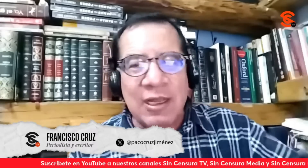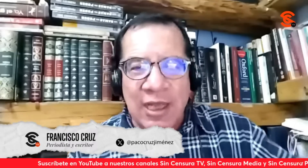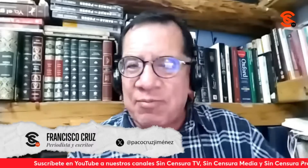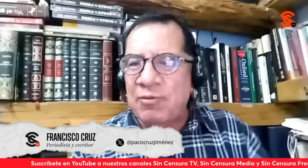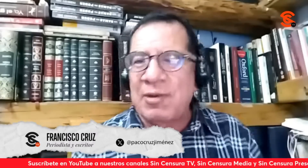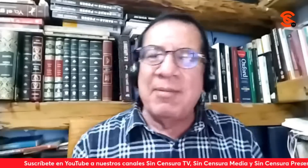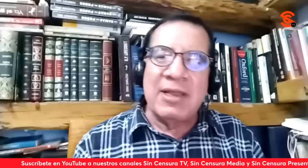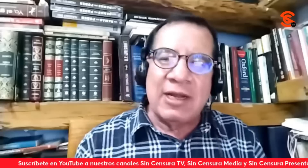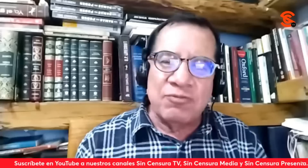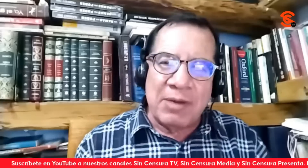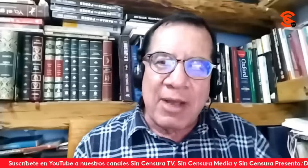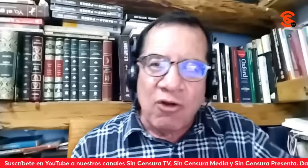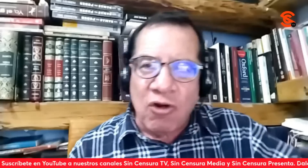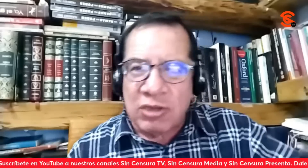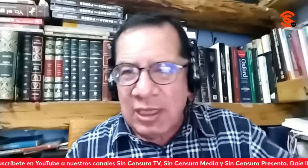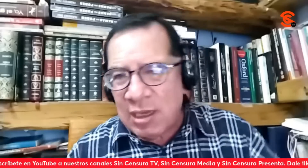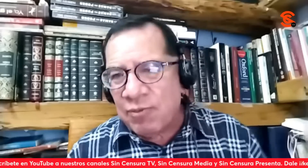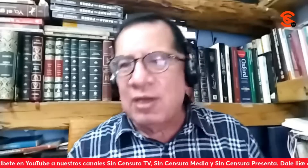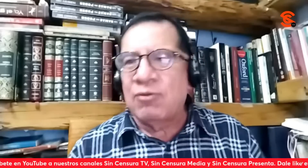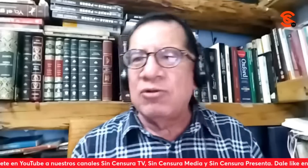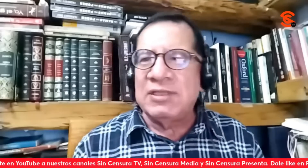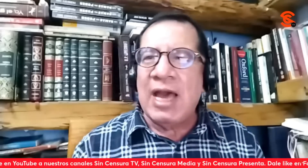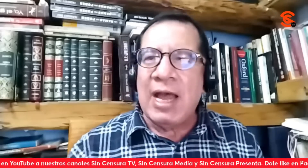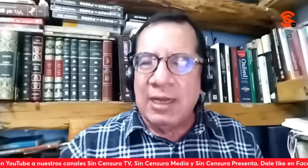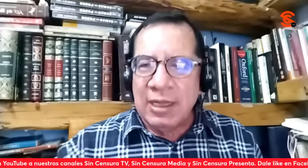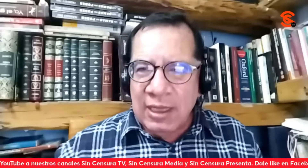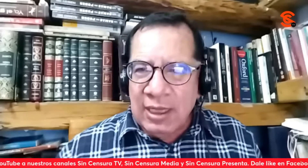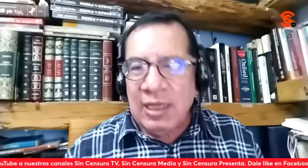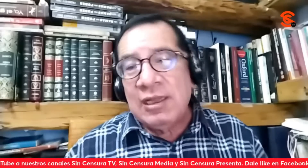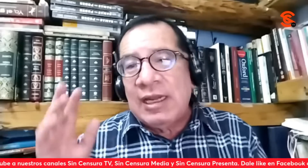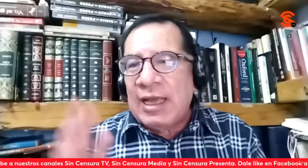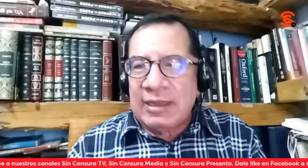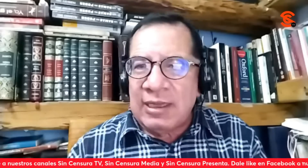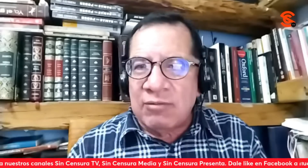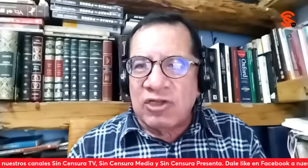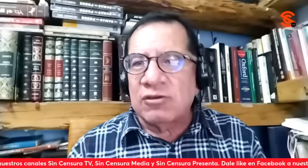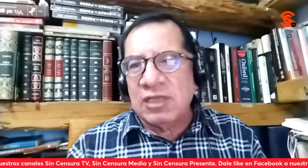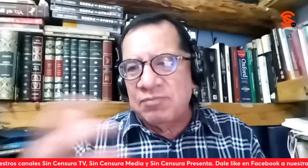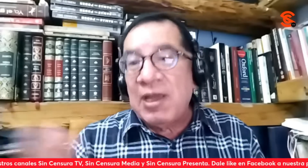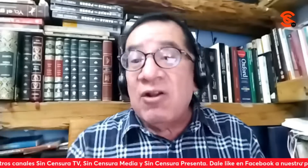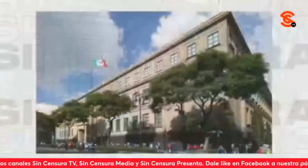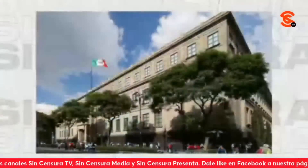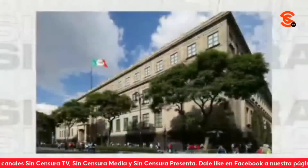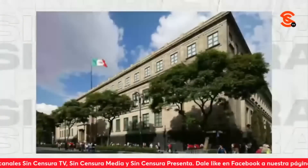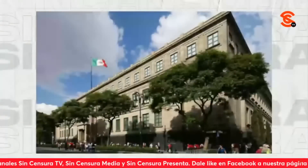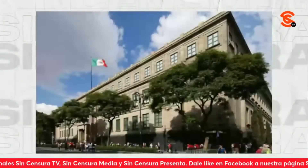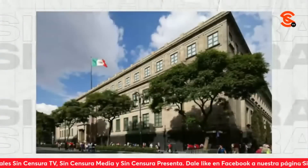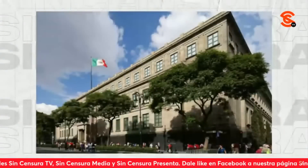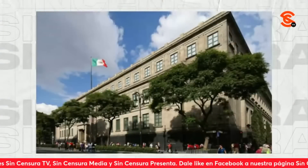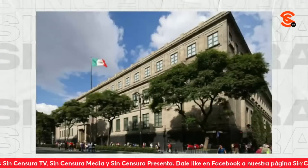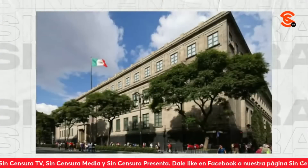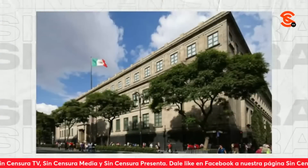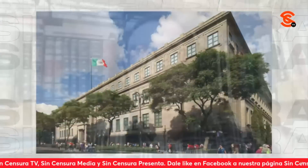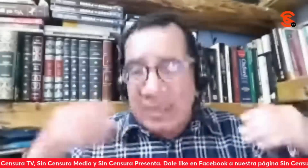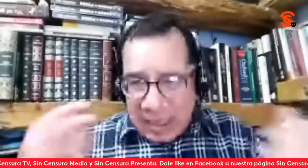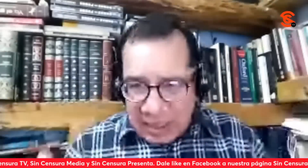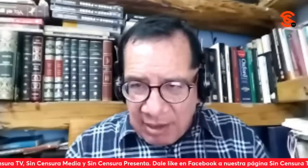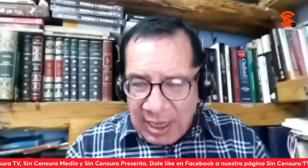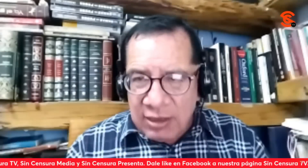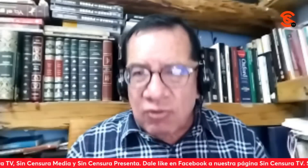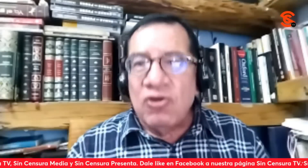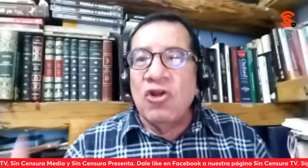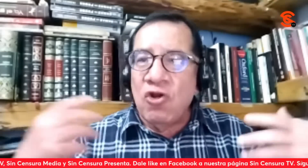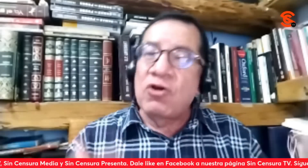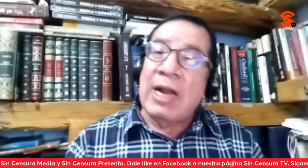presidenta, tiene el problema de la Suprema Corte, del Poder Judicial, y tiene que atender muchas cosas, pero lo que yo vi, por lo menos,